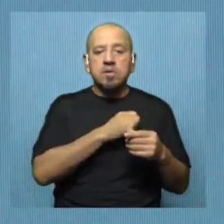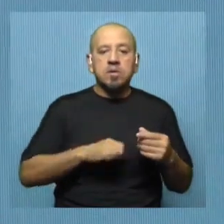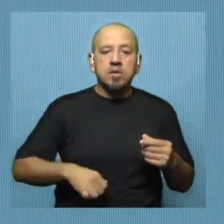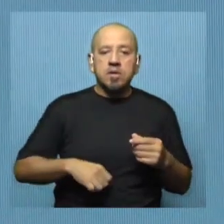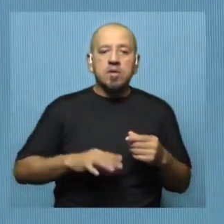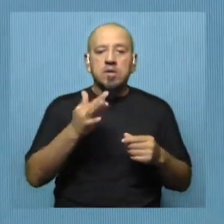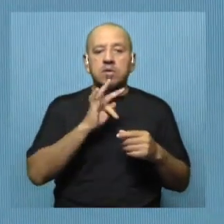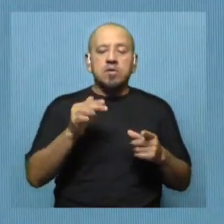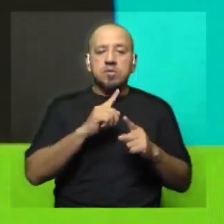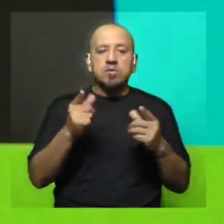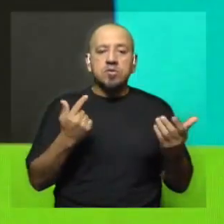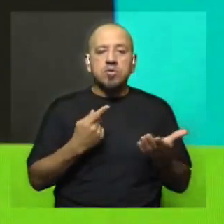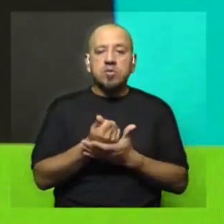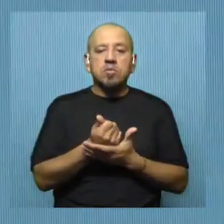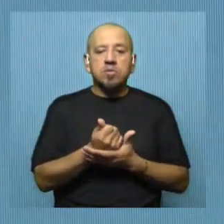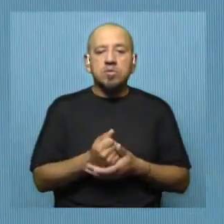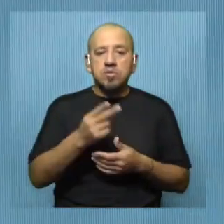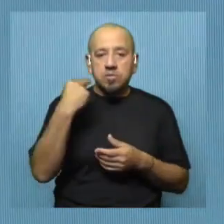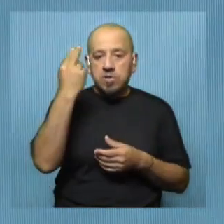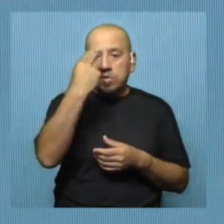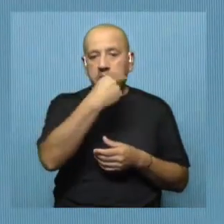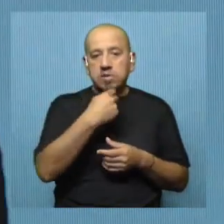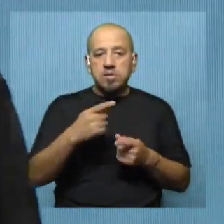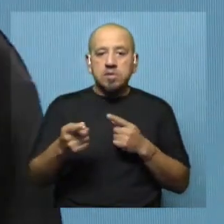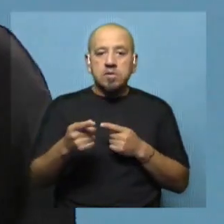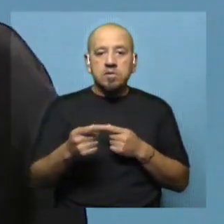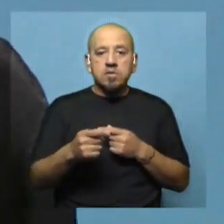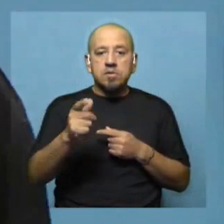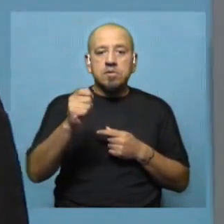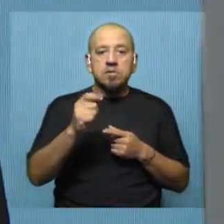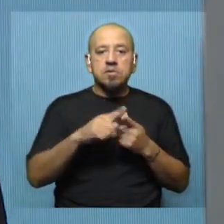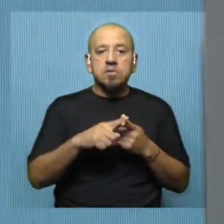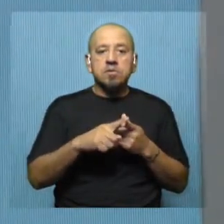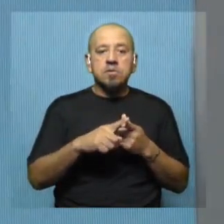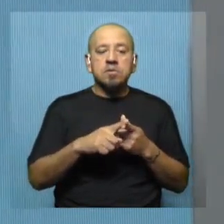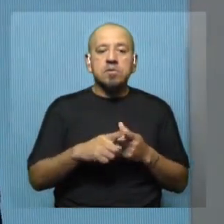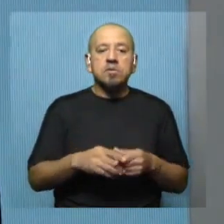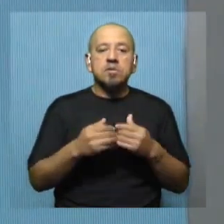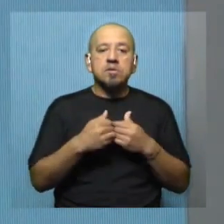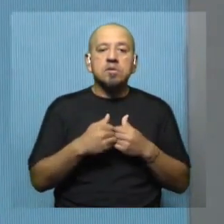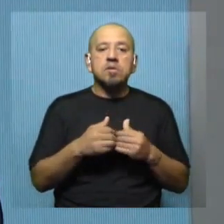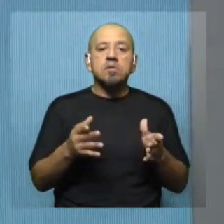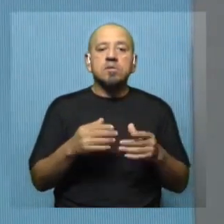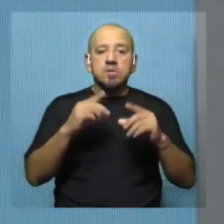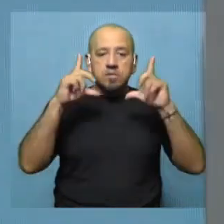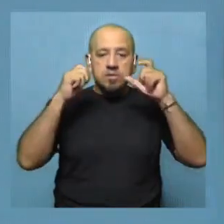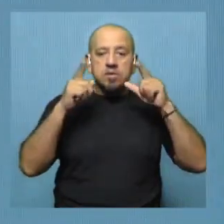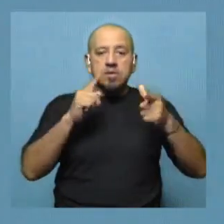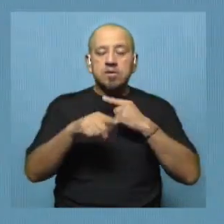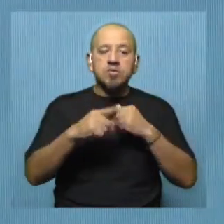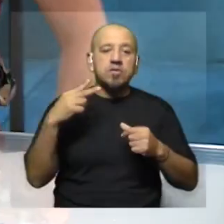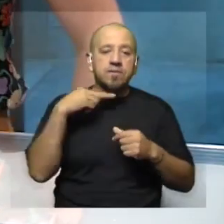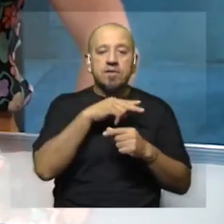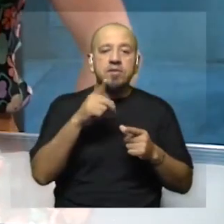compró la foto. Estaba maquillado y todo, la foto parece una persona ahogada. O sea que la fotografía nació fake, en realidad. Entonces,